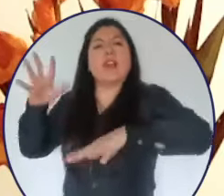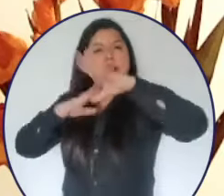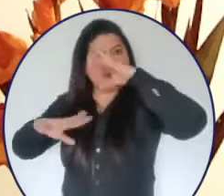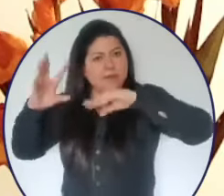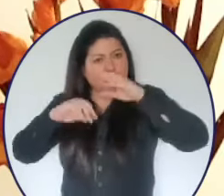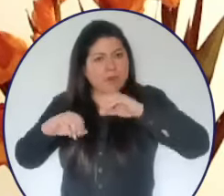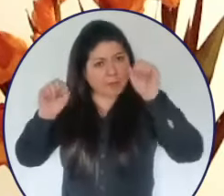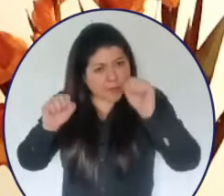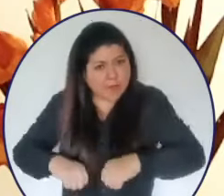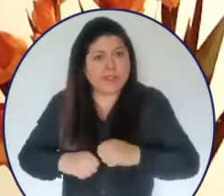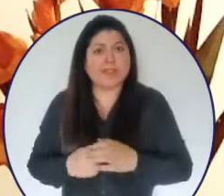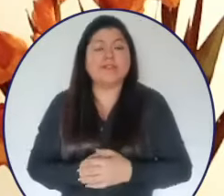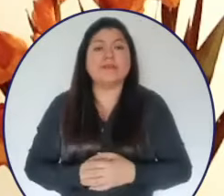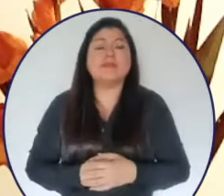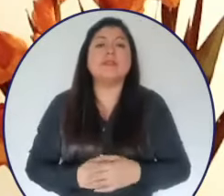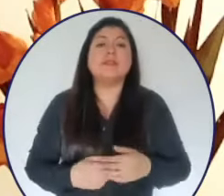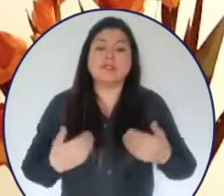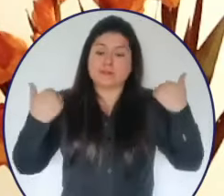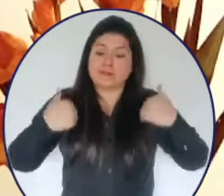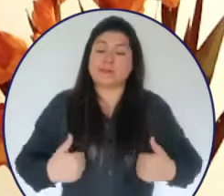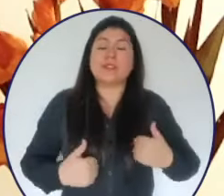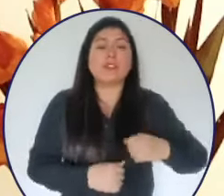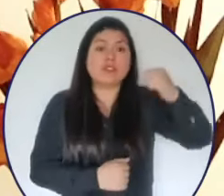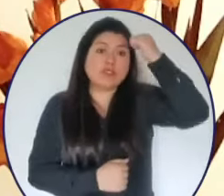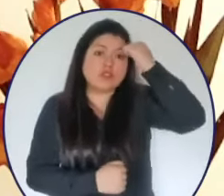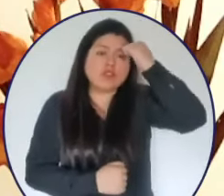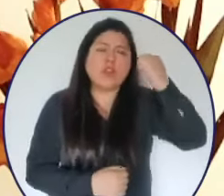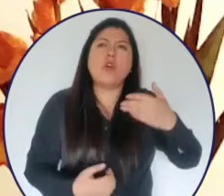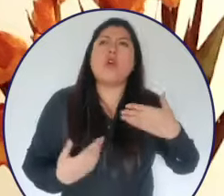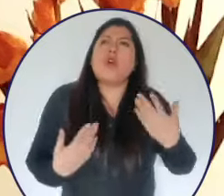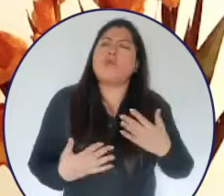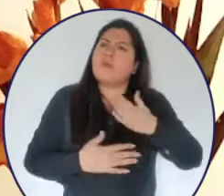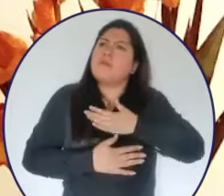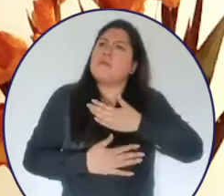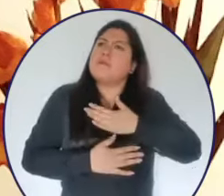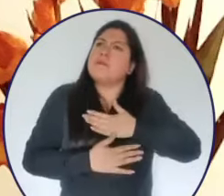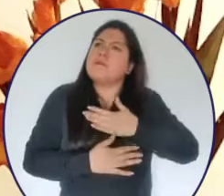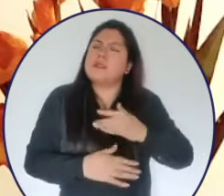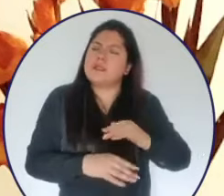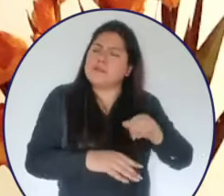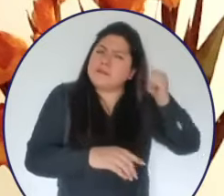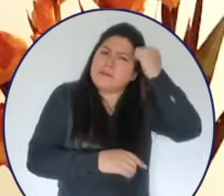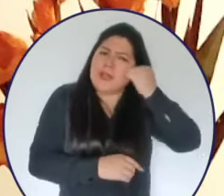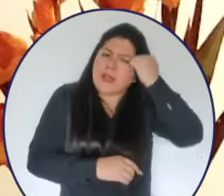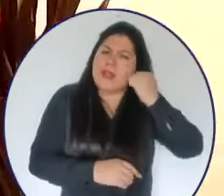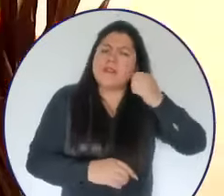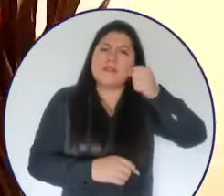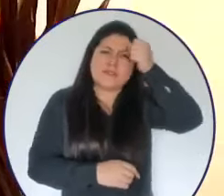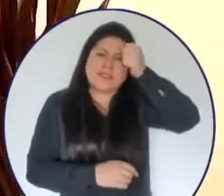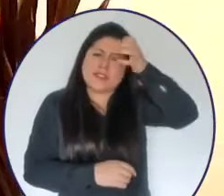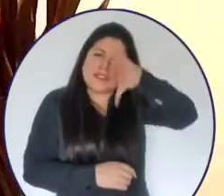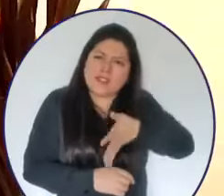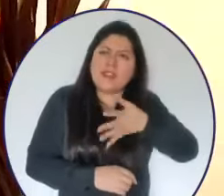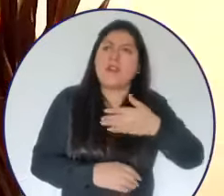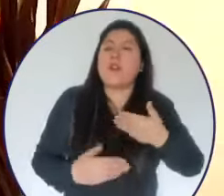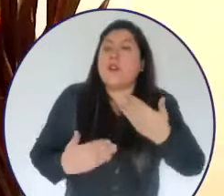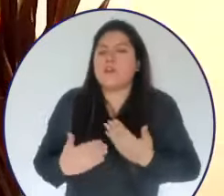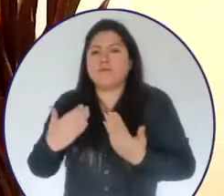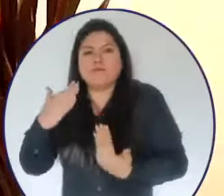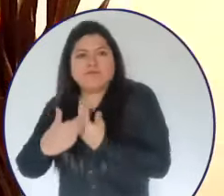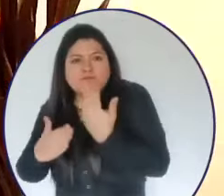del estudiante en el proceso de enseñanza y aprendizaje y su motivación para aprender.